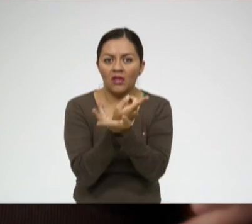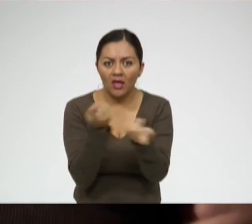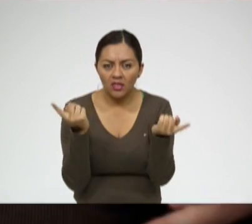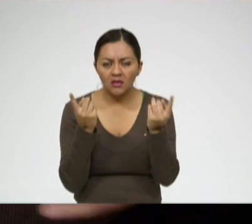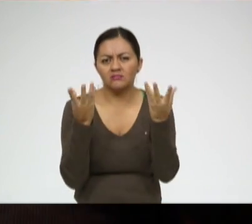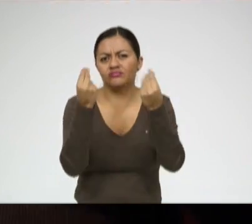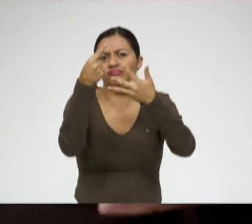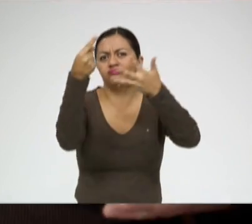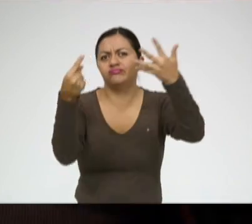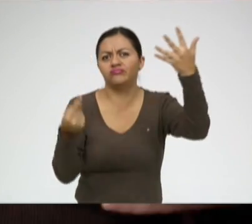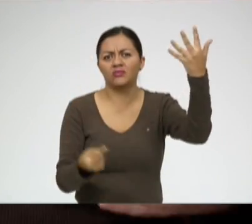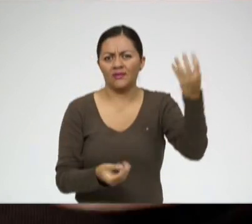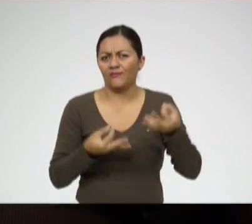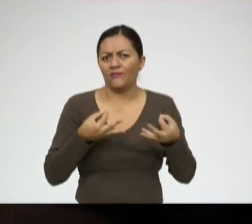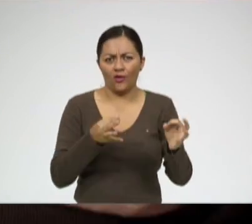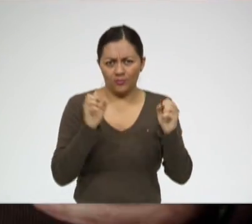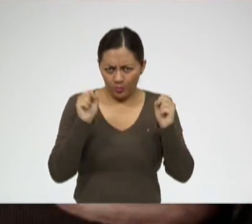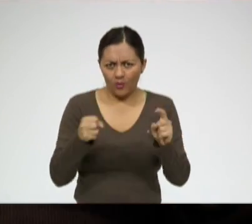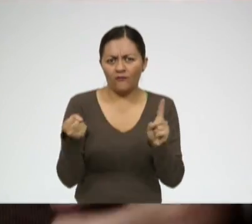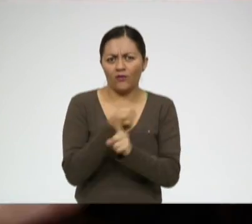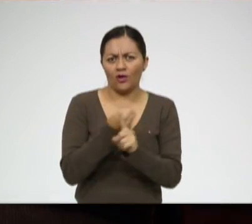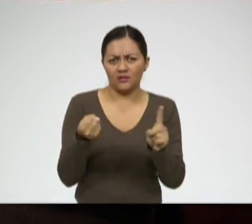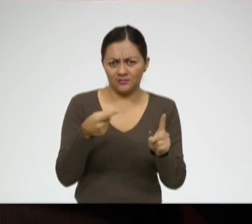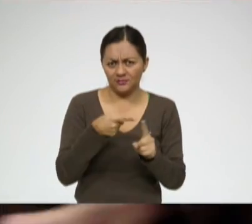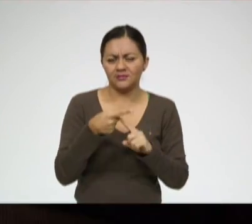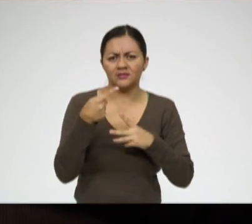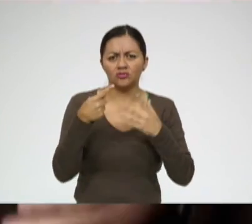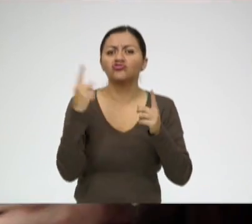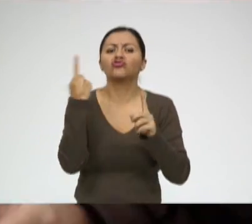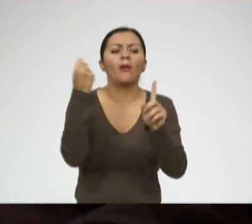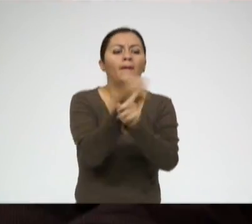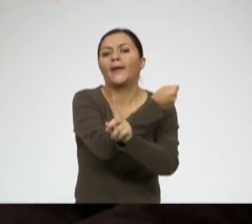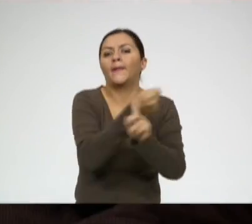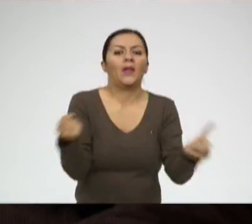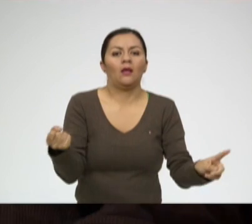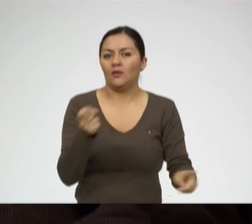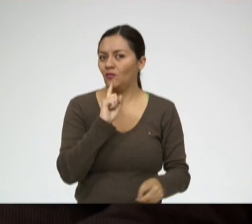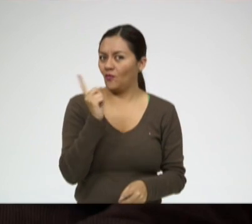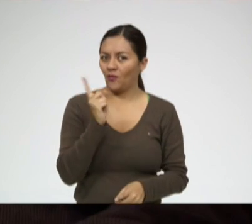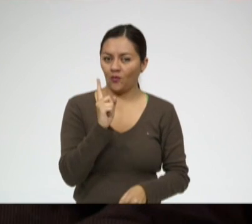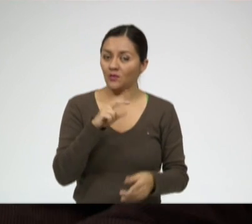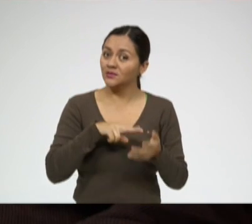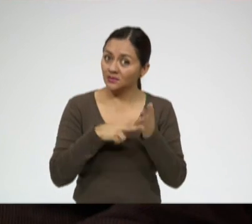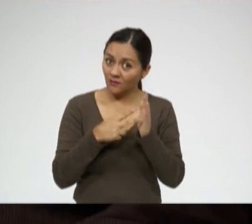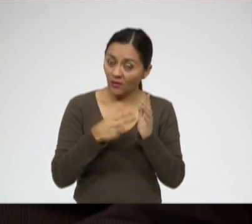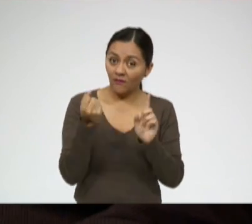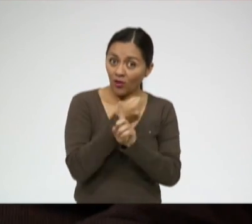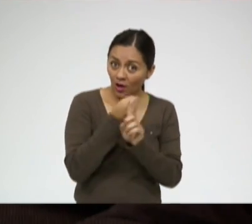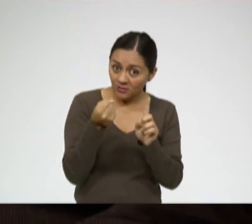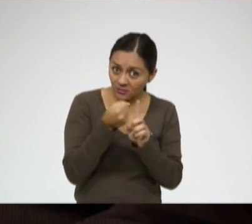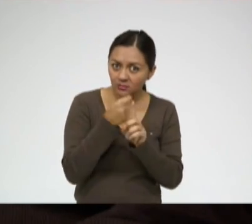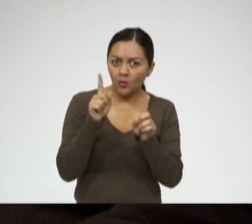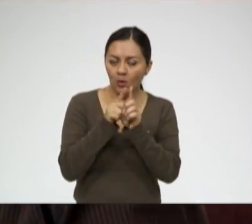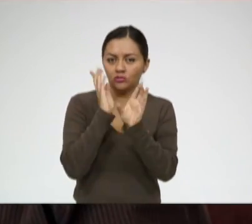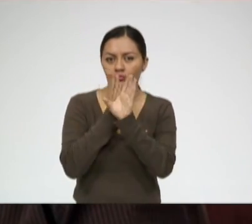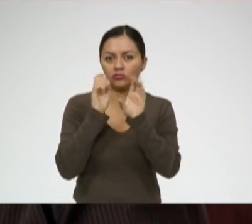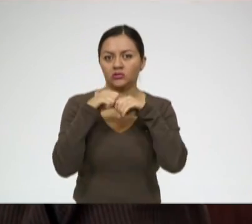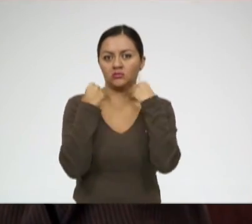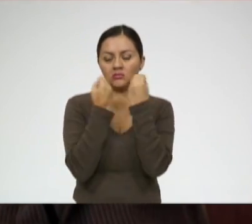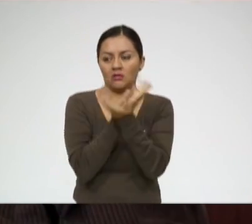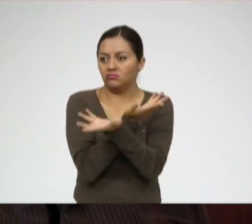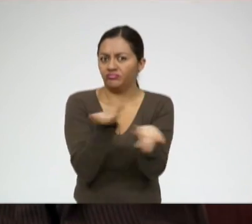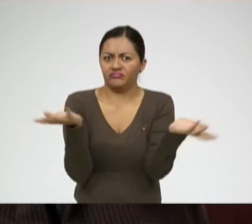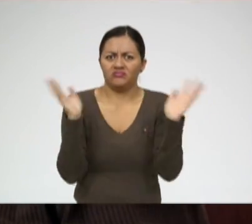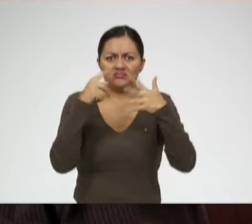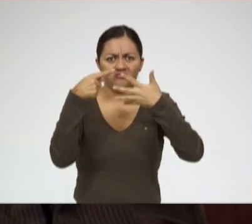varias maneras de entender las distintas formas de violencias que podemos observar en la vida social. La